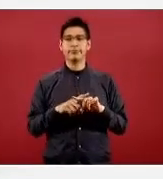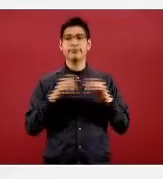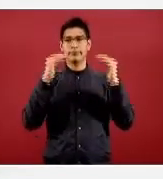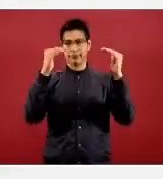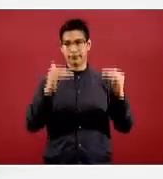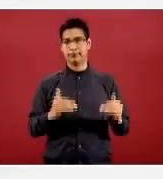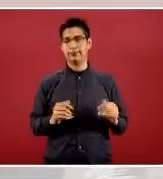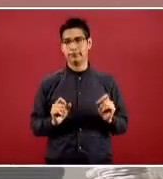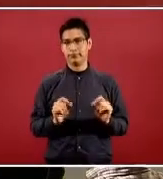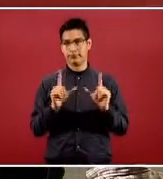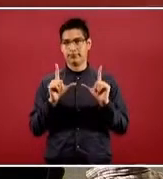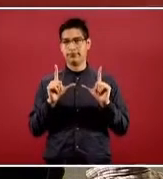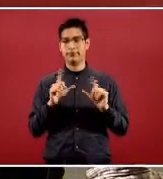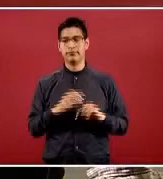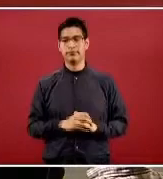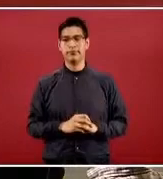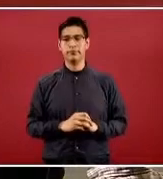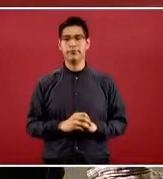siguiente, por favor.